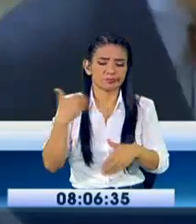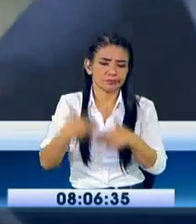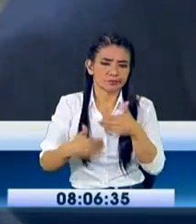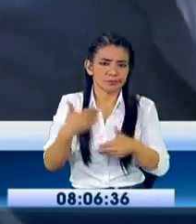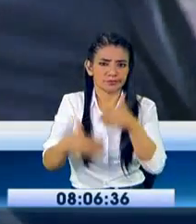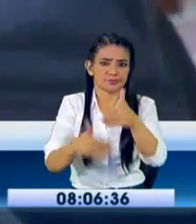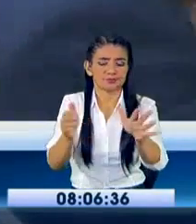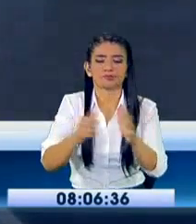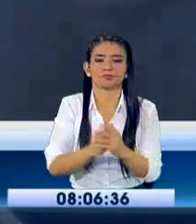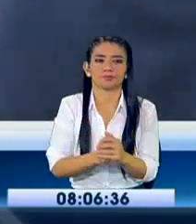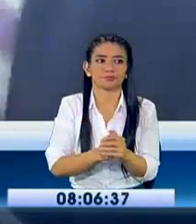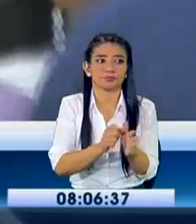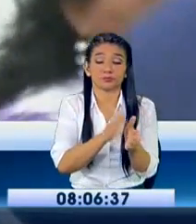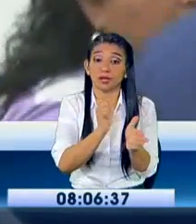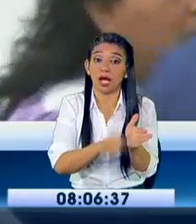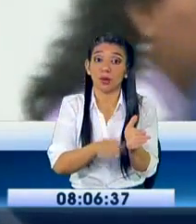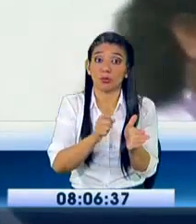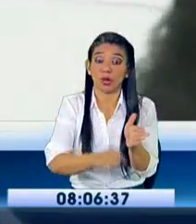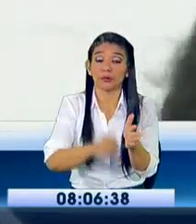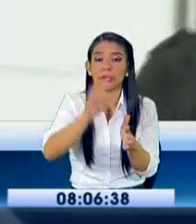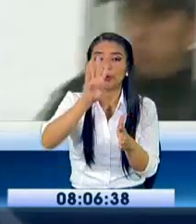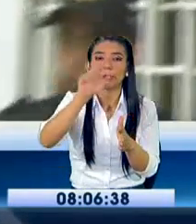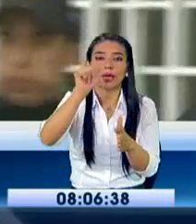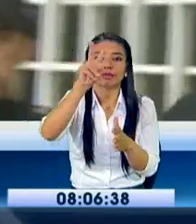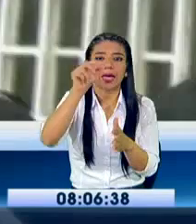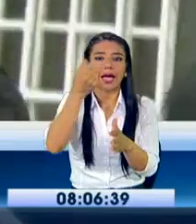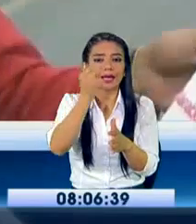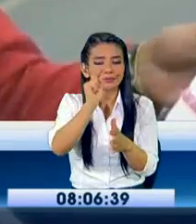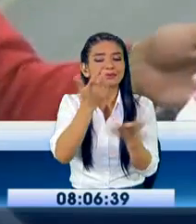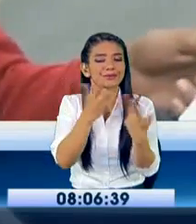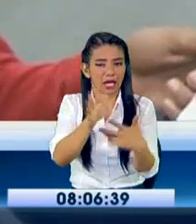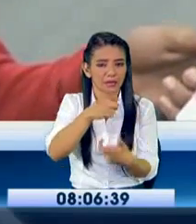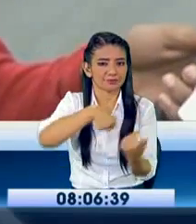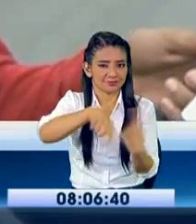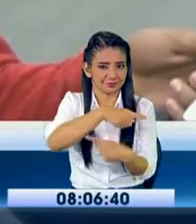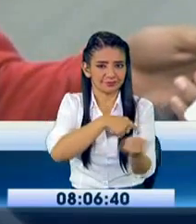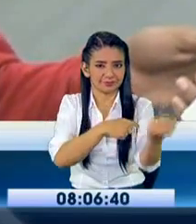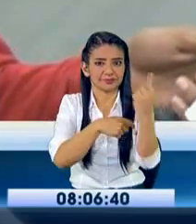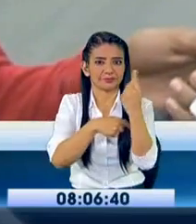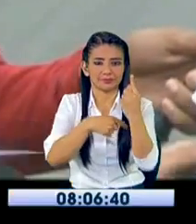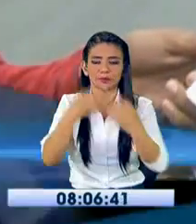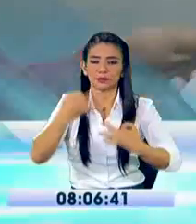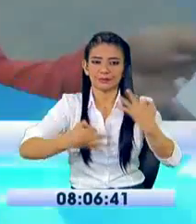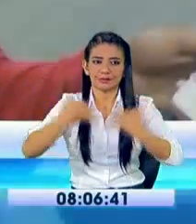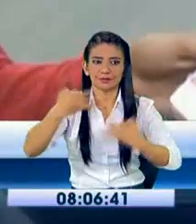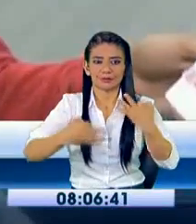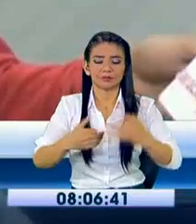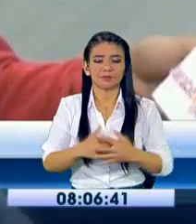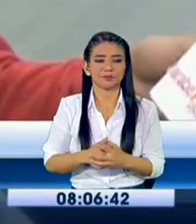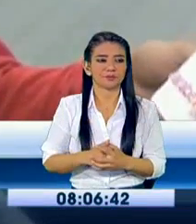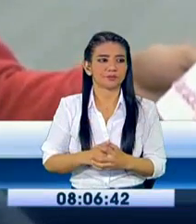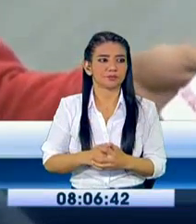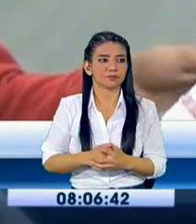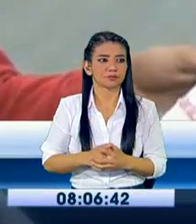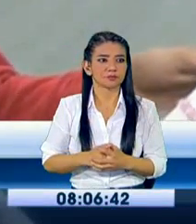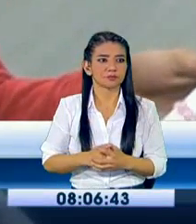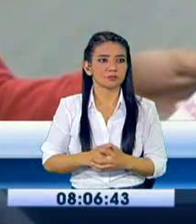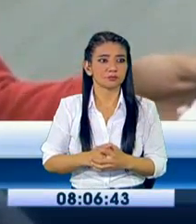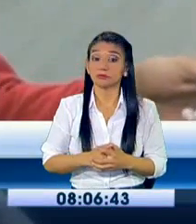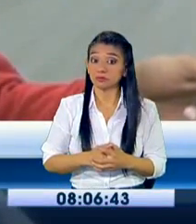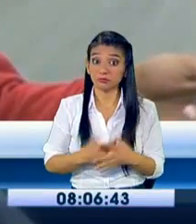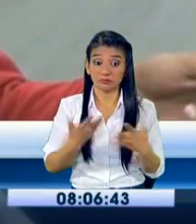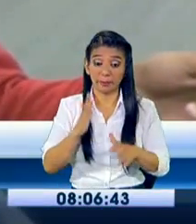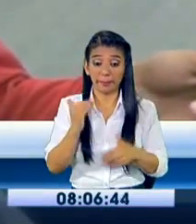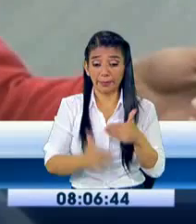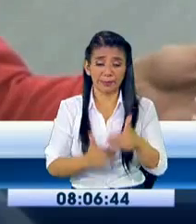de la audiencia. Perfecto, normal. La verdad siempre sale a la luz. Muy satisfecho con profesionales de la policía que me ha dado